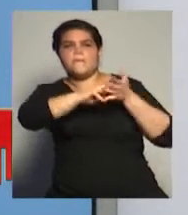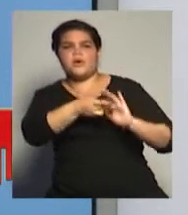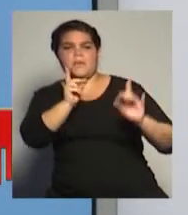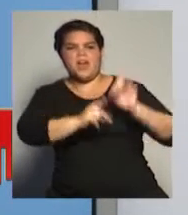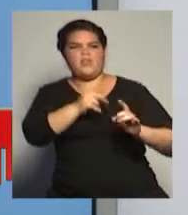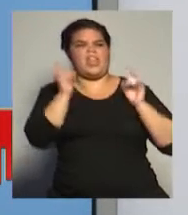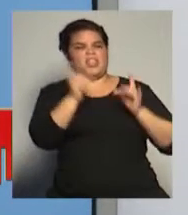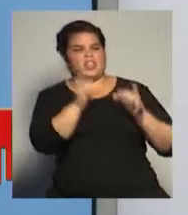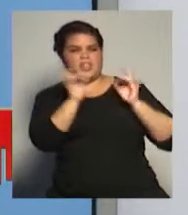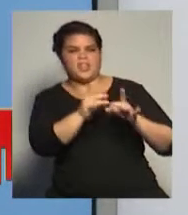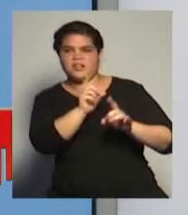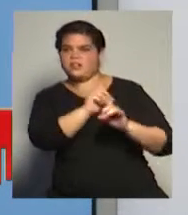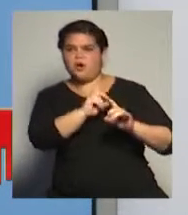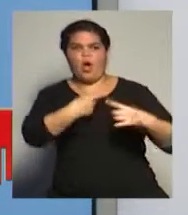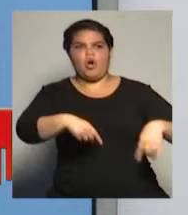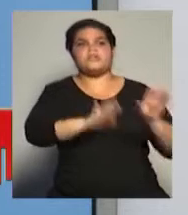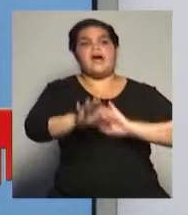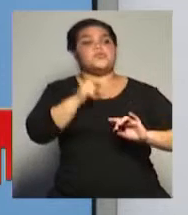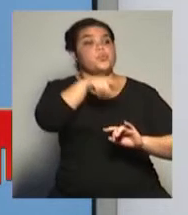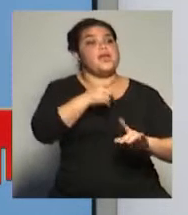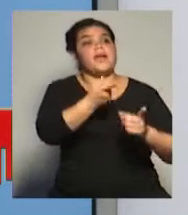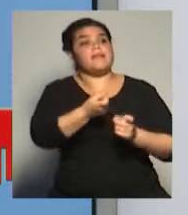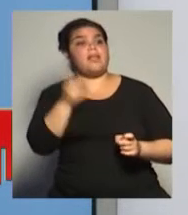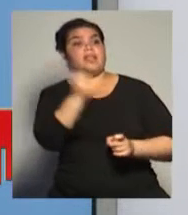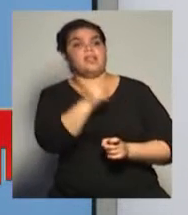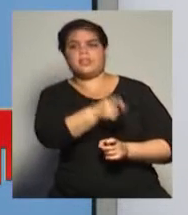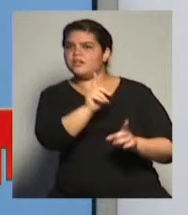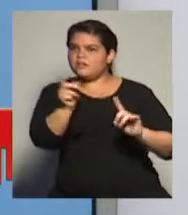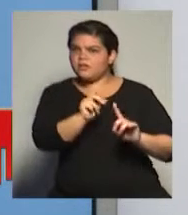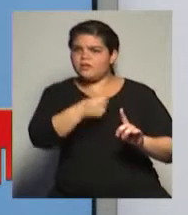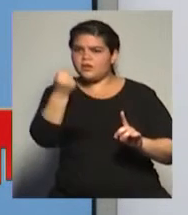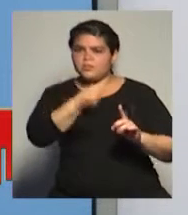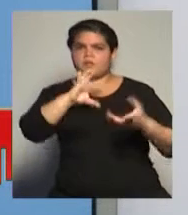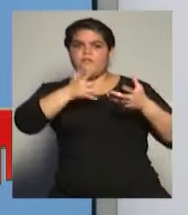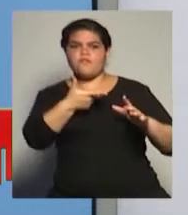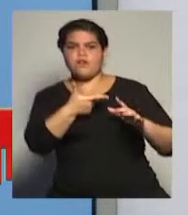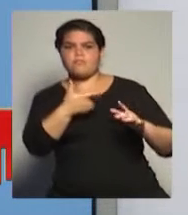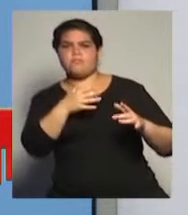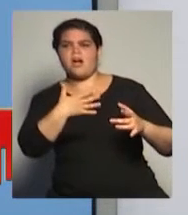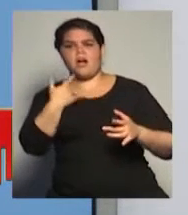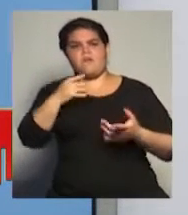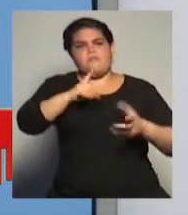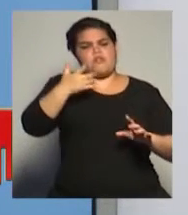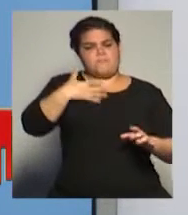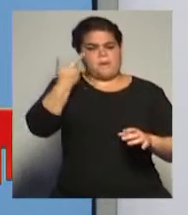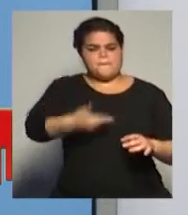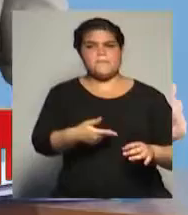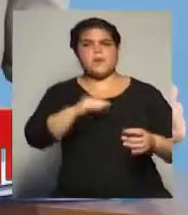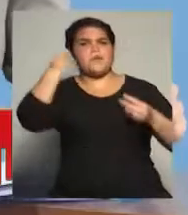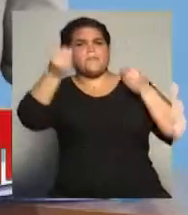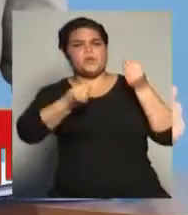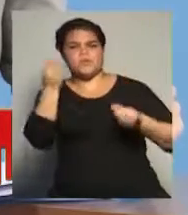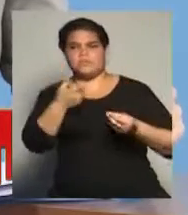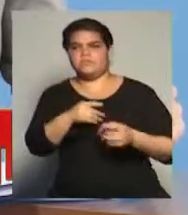crítica y no va a decir qué hacer por parte de los líderes mundiales, sino que hace un pantallazo y también lo hace desde su propia persona. Y la